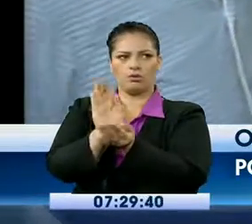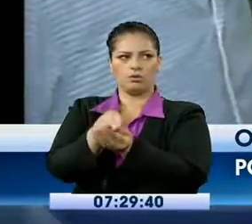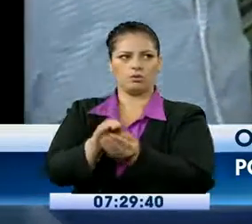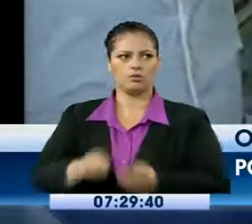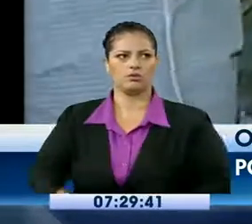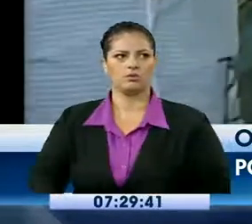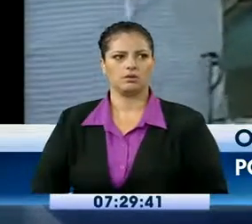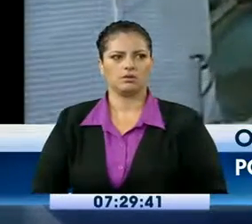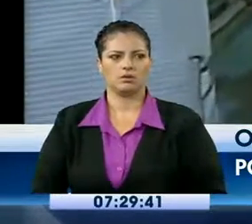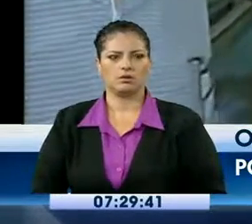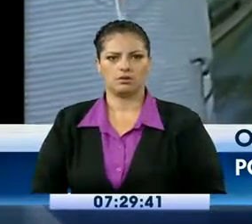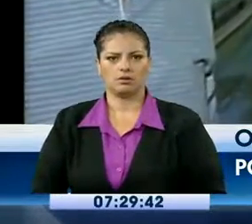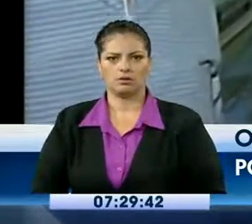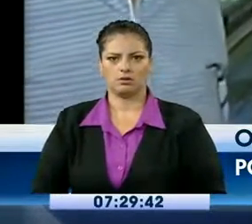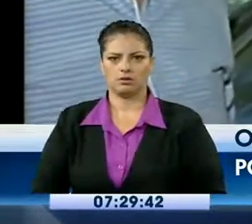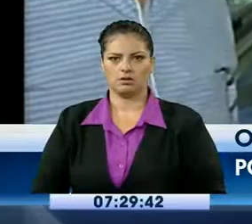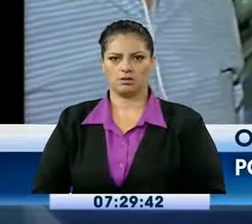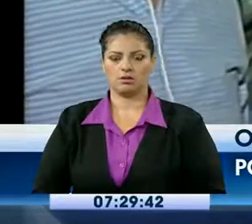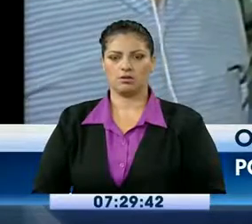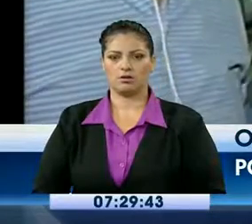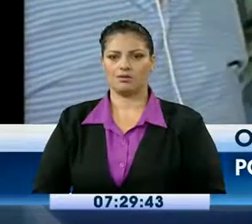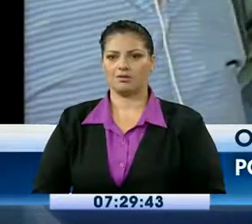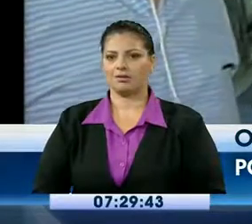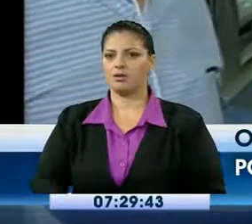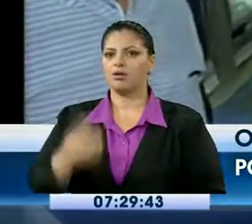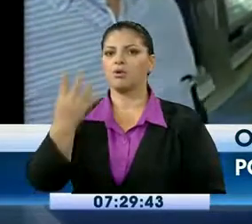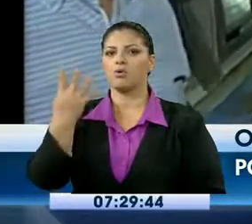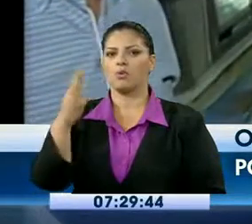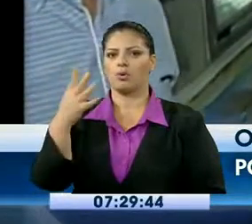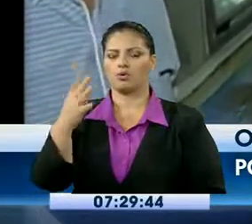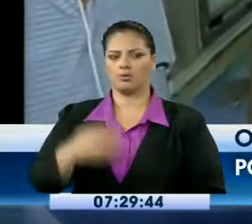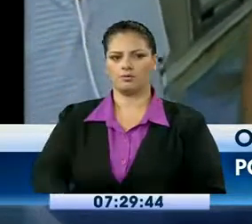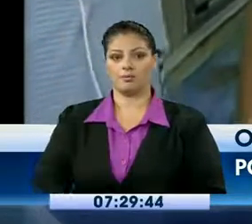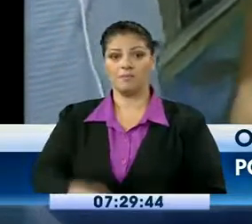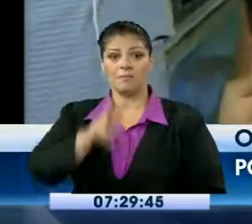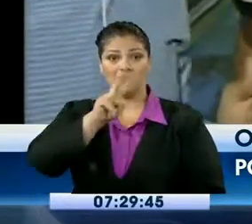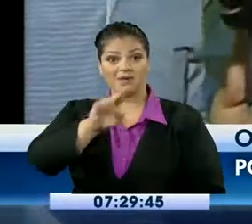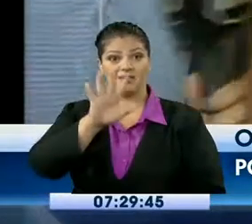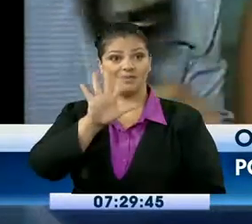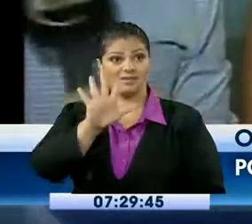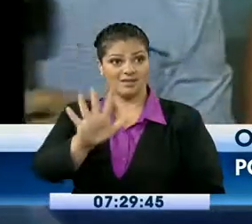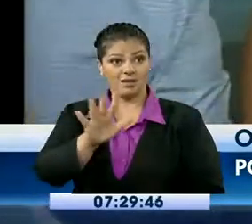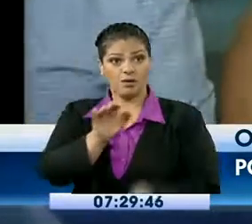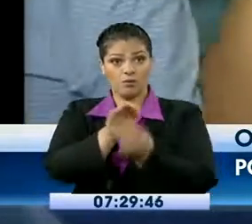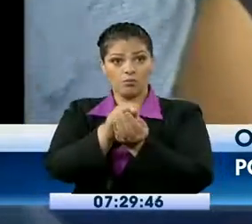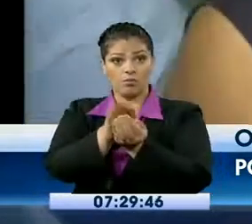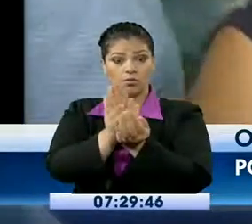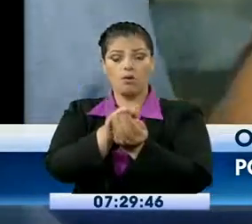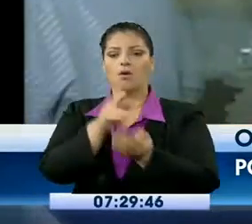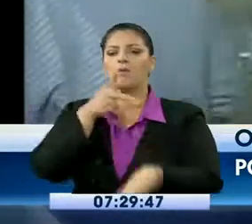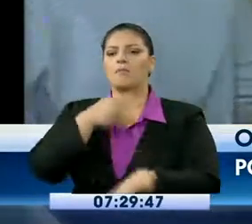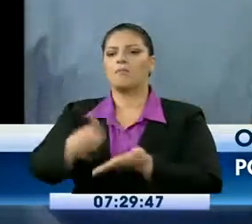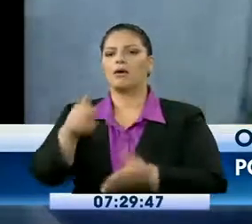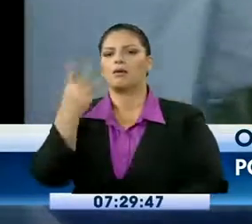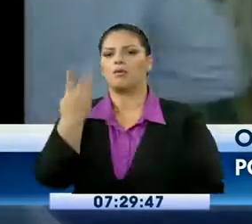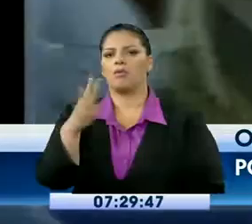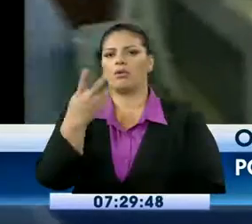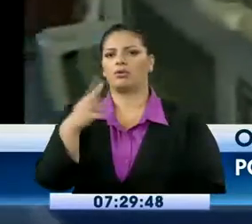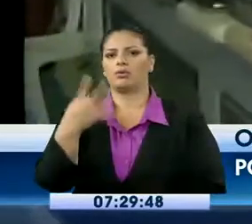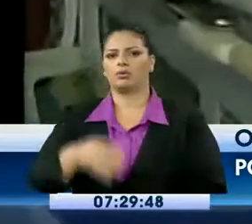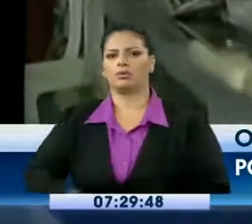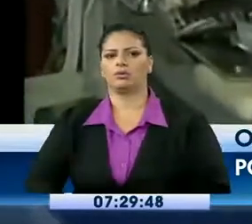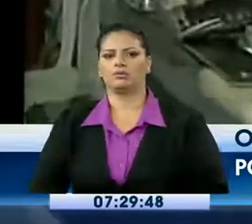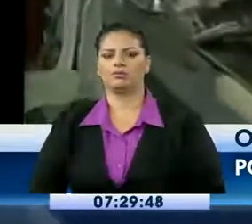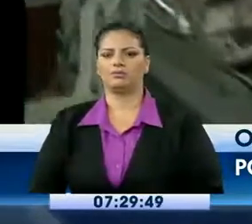¿Cómo está la concha? $4 el meme de 100. $4 las 25. Las 25. Muy sí, barato, sí. Muy barato. La comisaria está por este